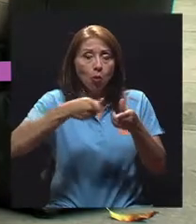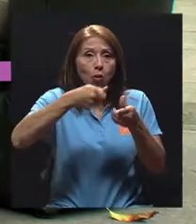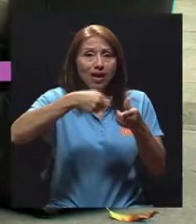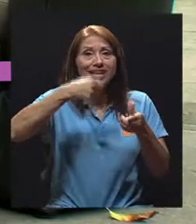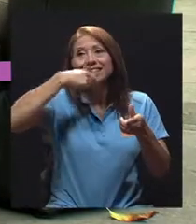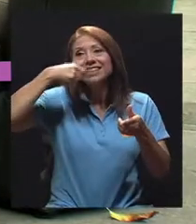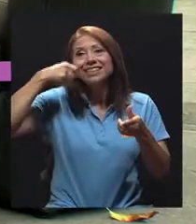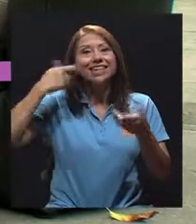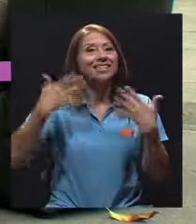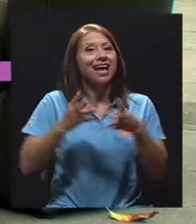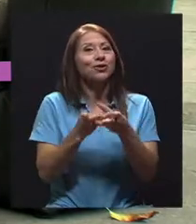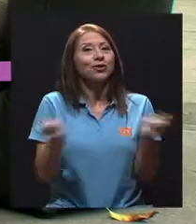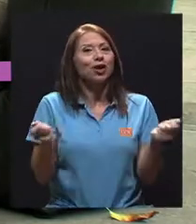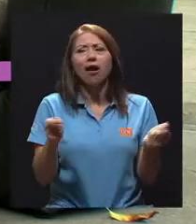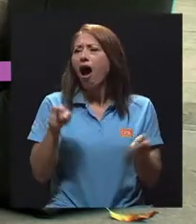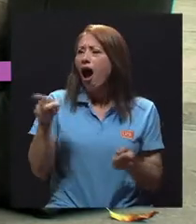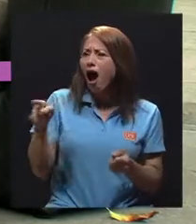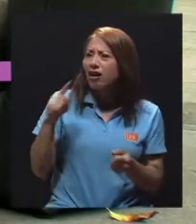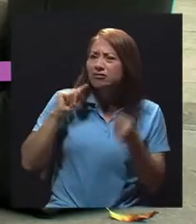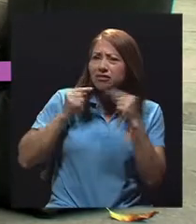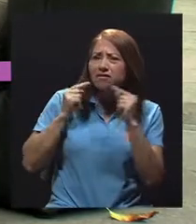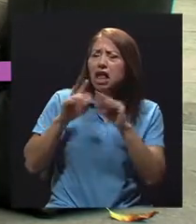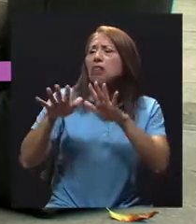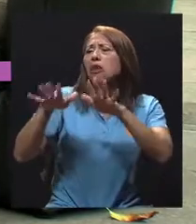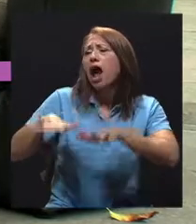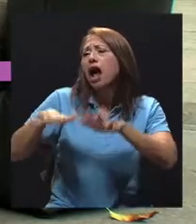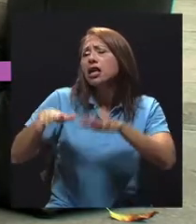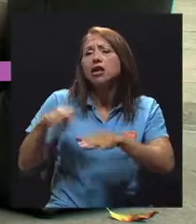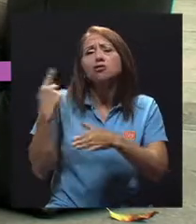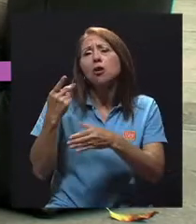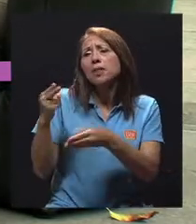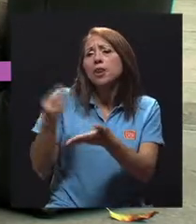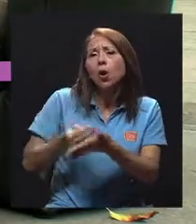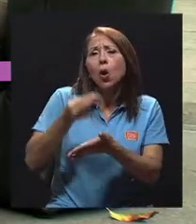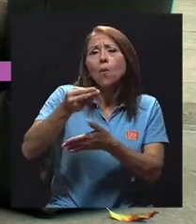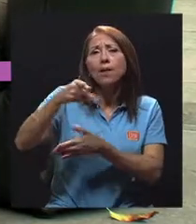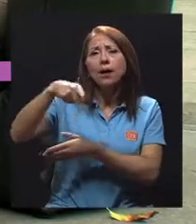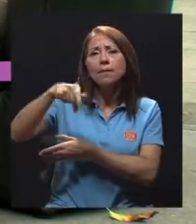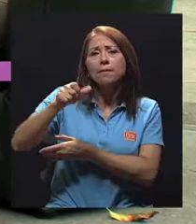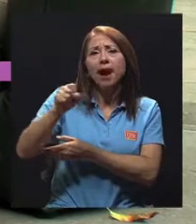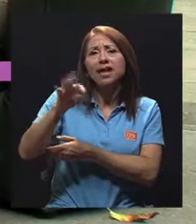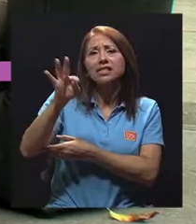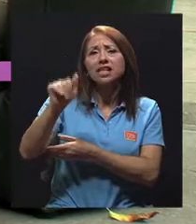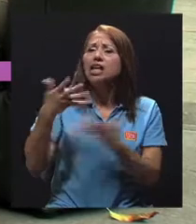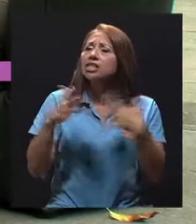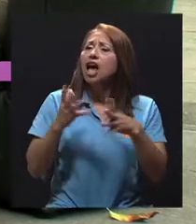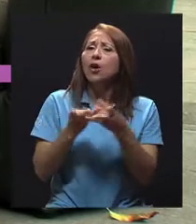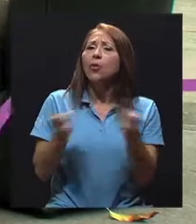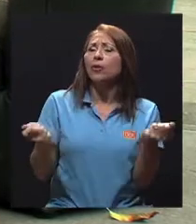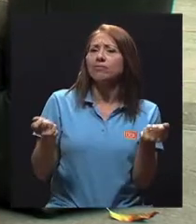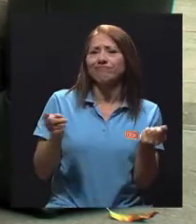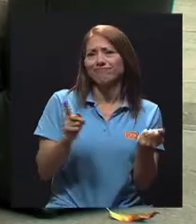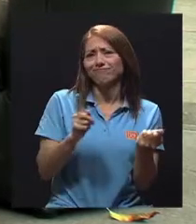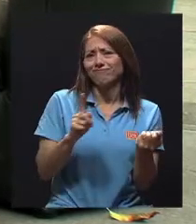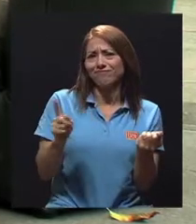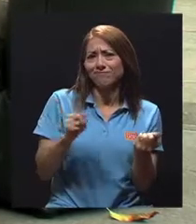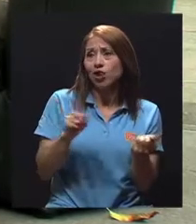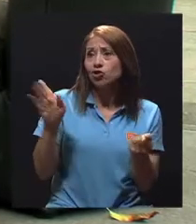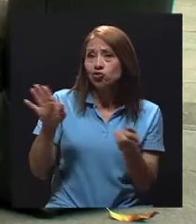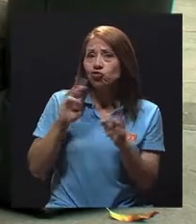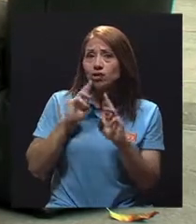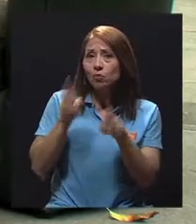solucionado todo. Tenés hipersensibilidad, tranquila, usa una pasta y ya. Sí. Entonces esto me está